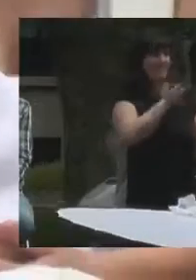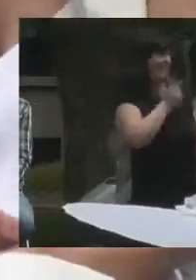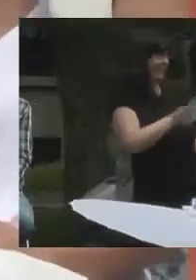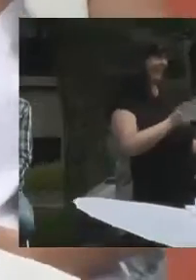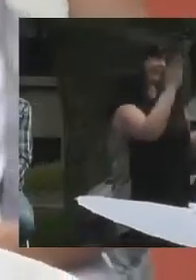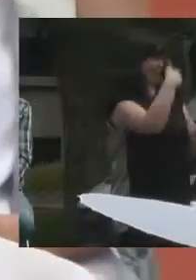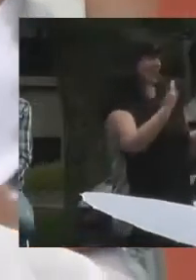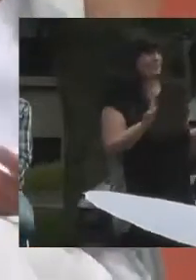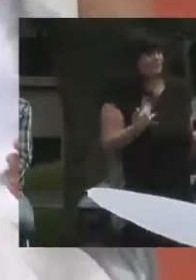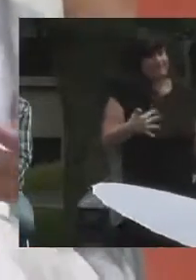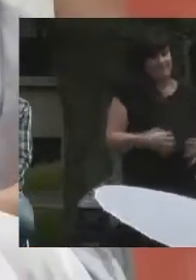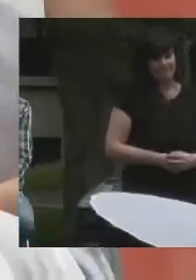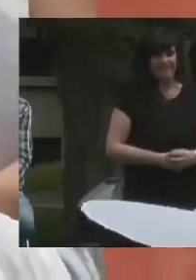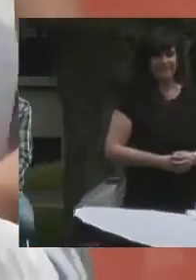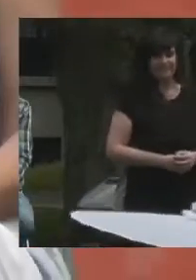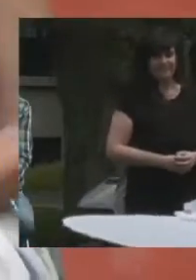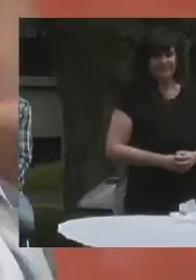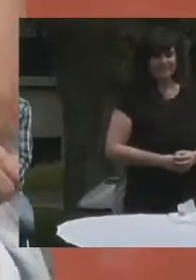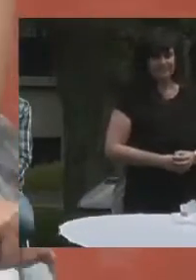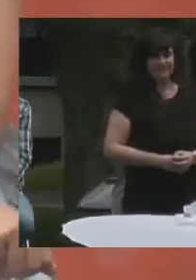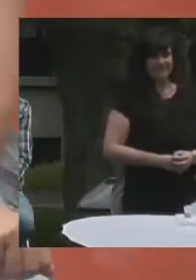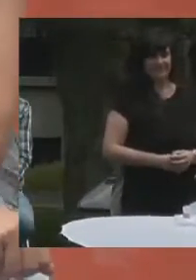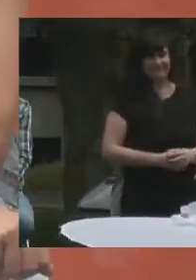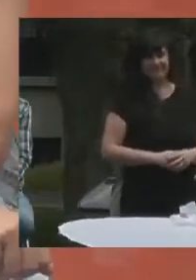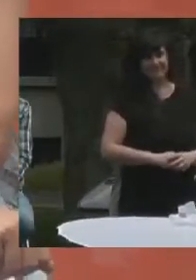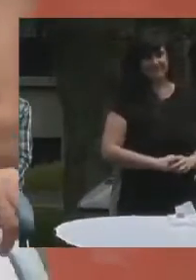habitualmente. Que están na casa. Claro.